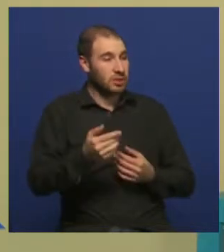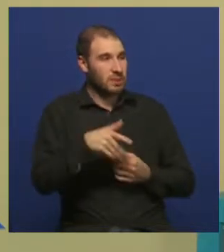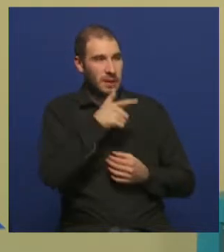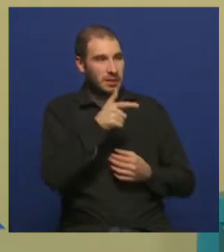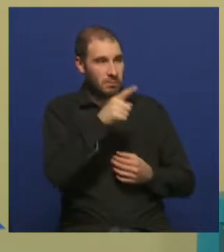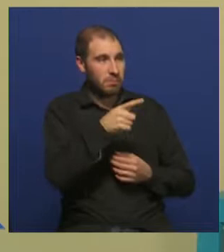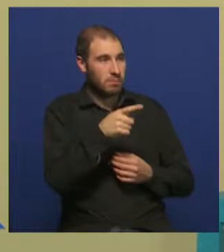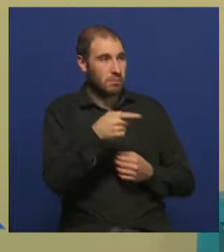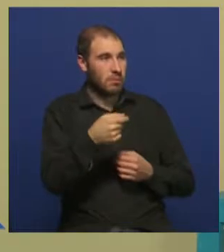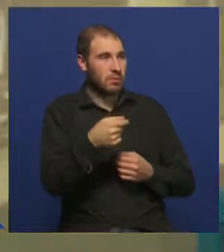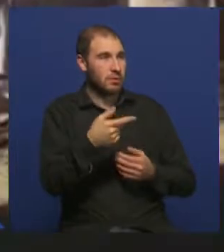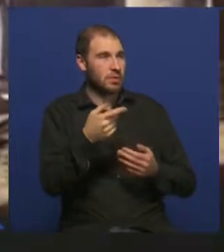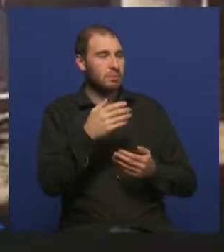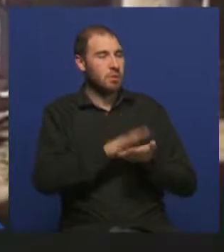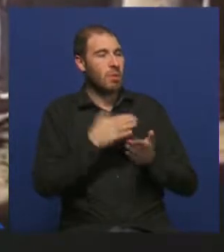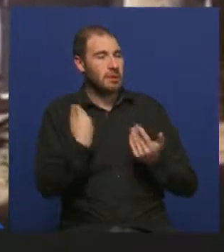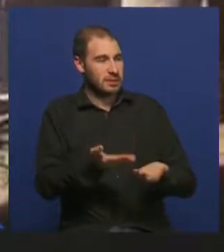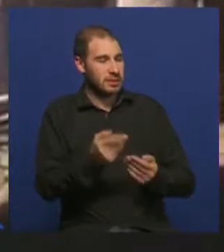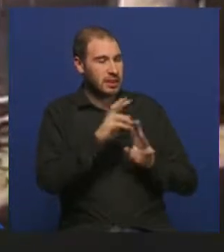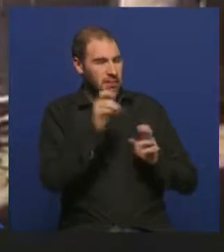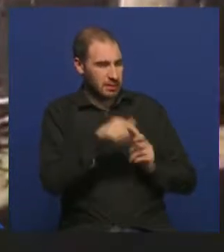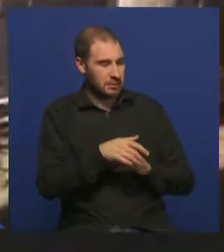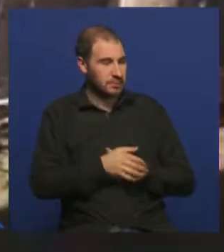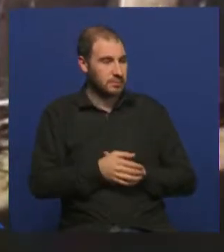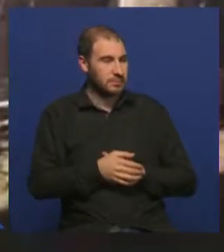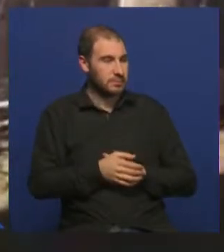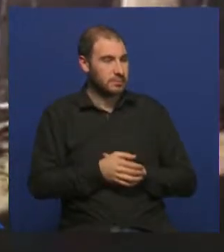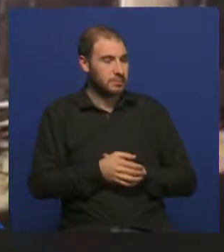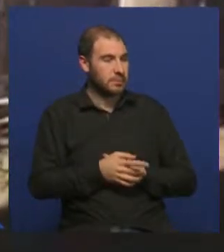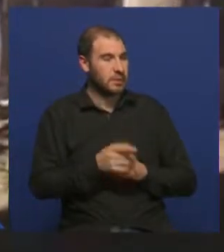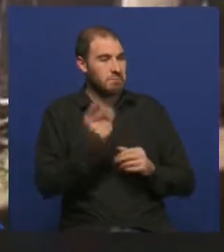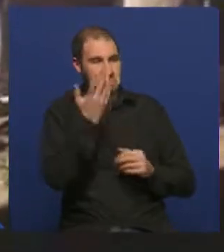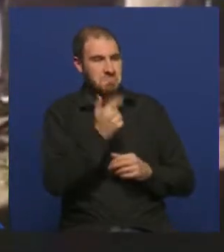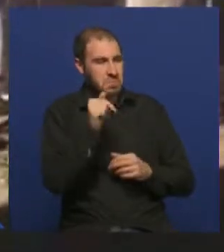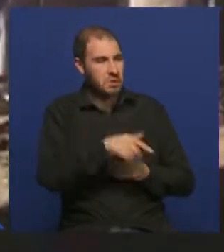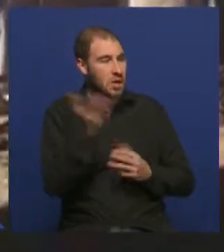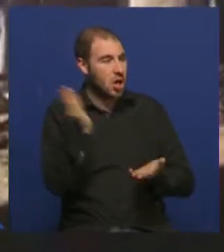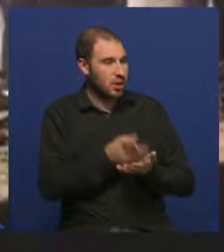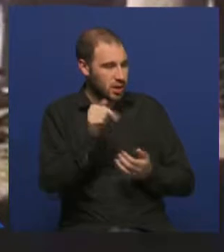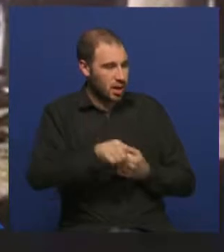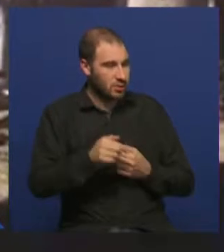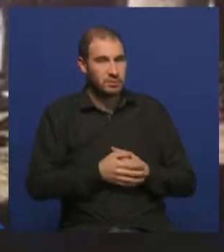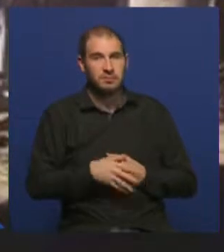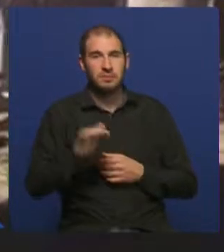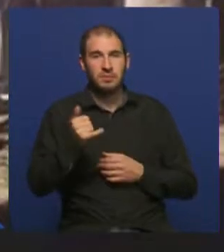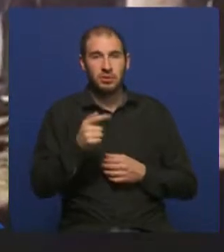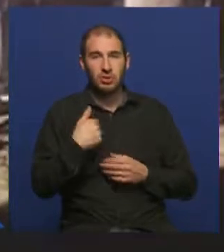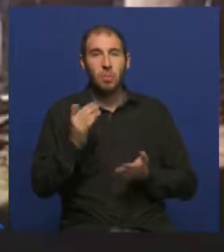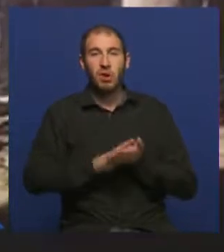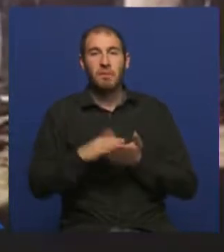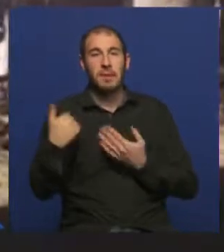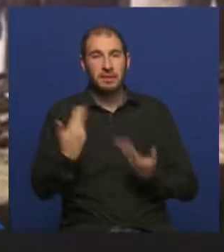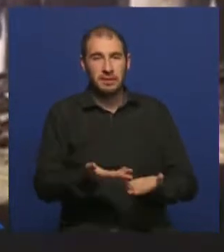también son querellantes. Somos querellantes. En esa causa también. ¿Están satisfechos con las condenas que hoy se conocieron? Somos